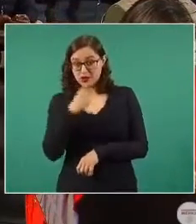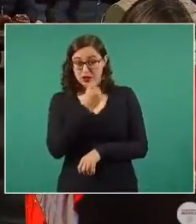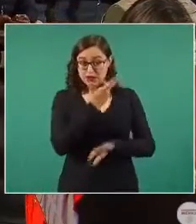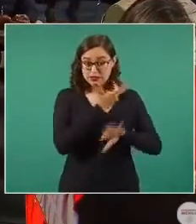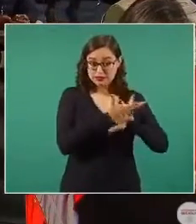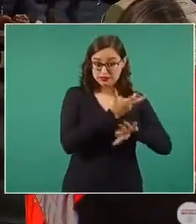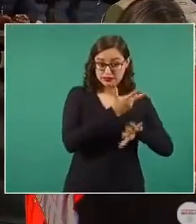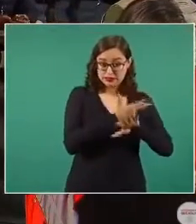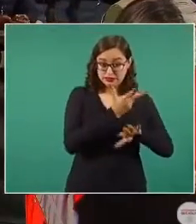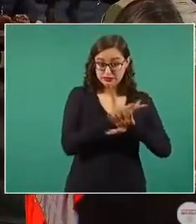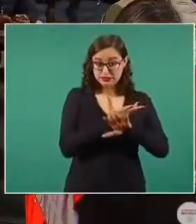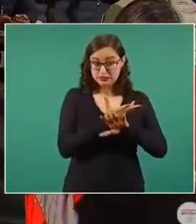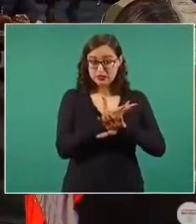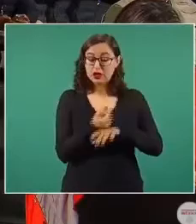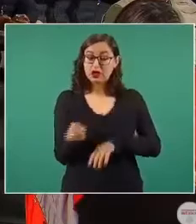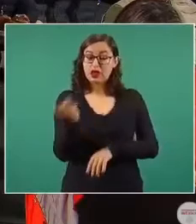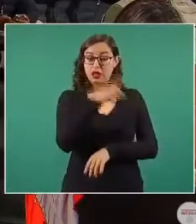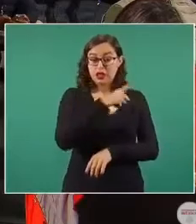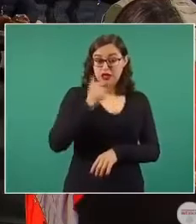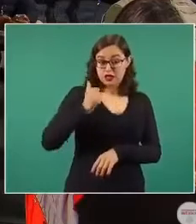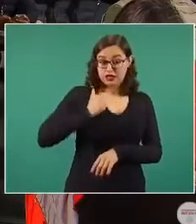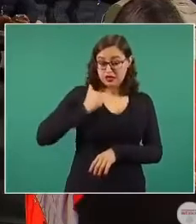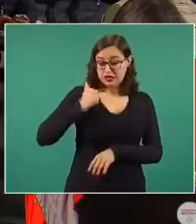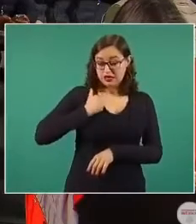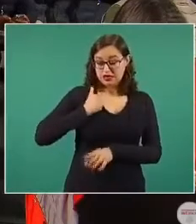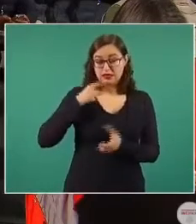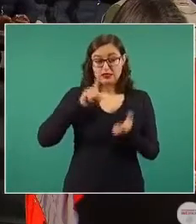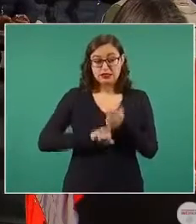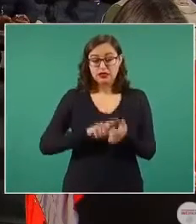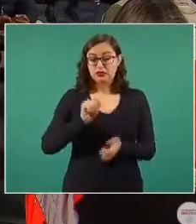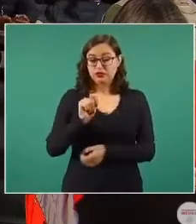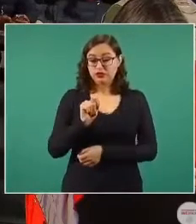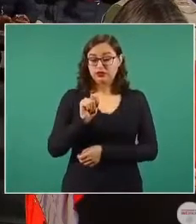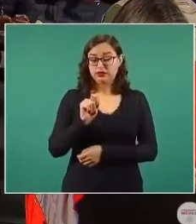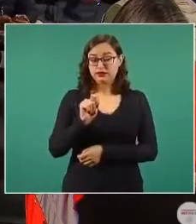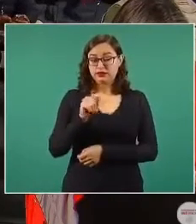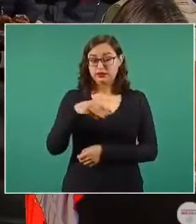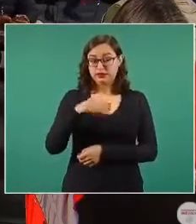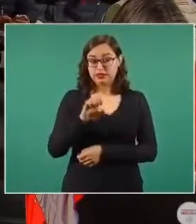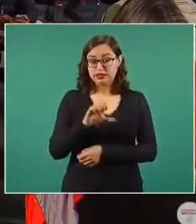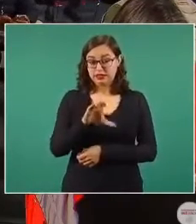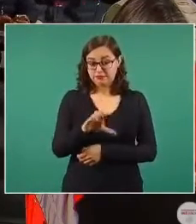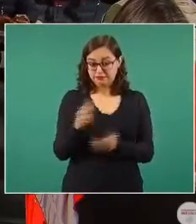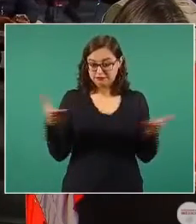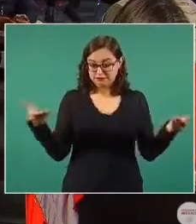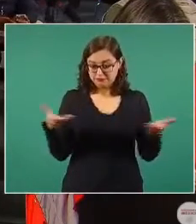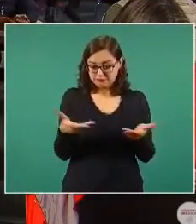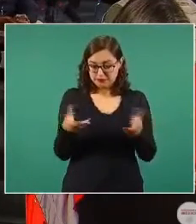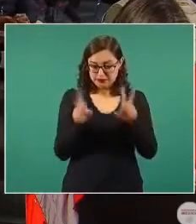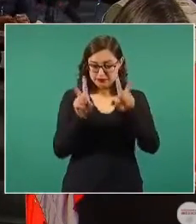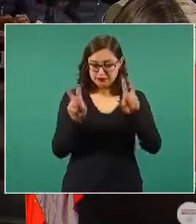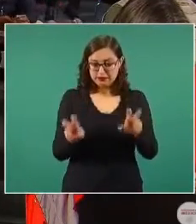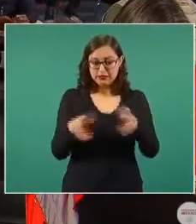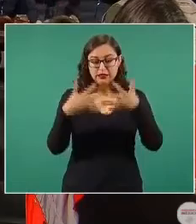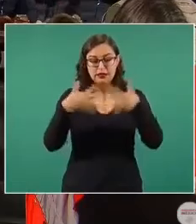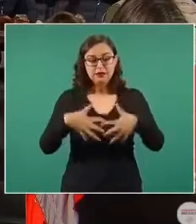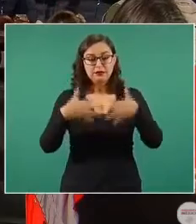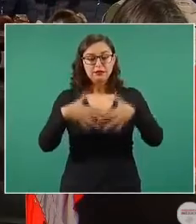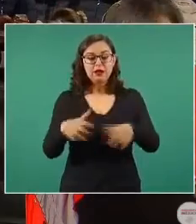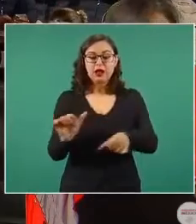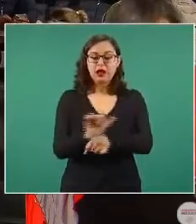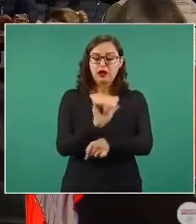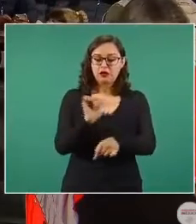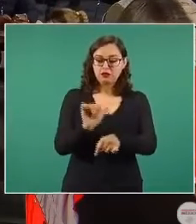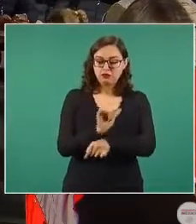Unidos también lo tiene con Canadá, dentro del TECMEC, en la industria automotriz, sobre